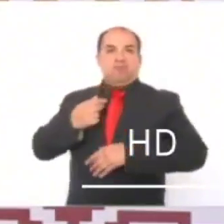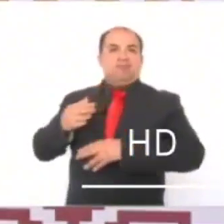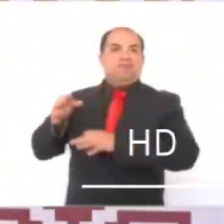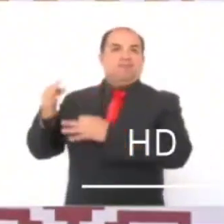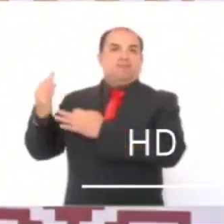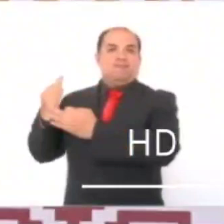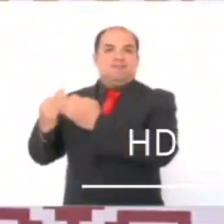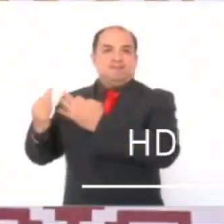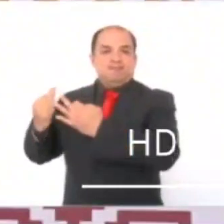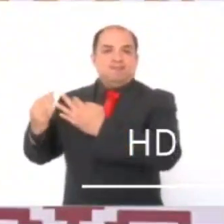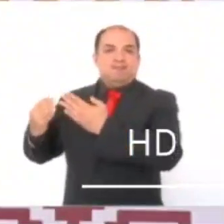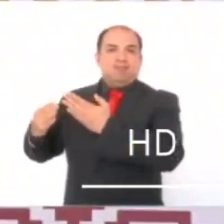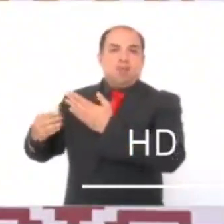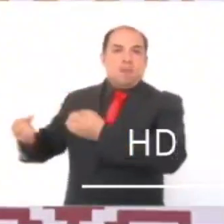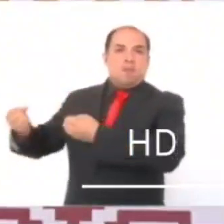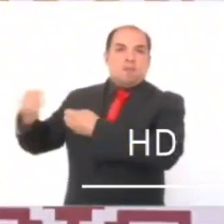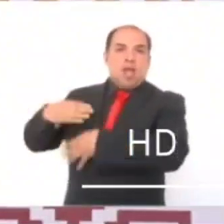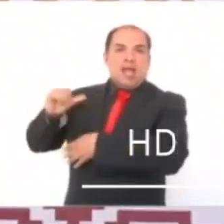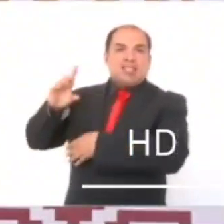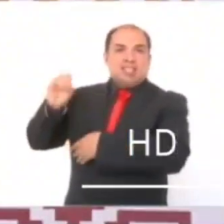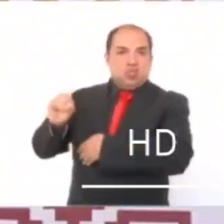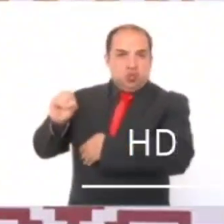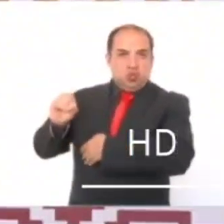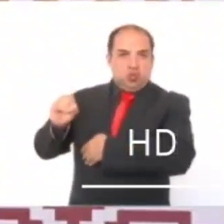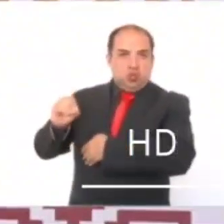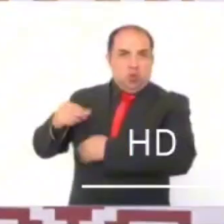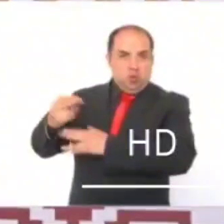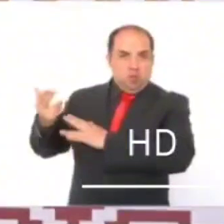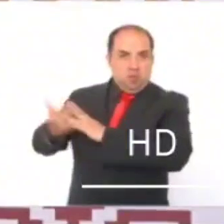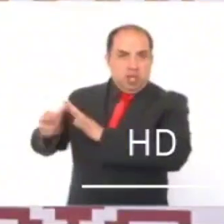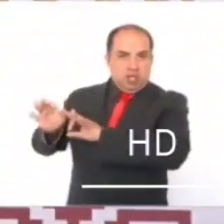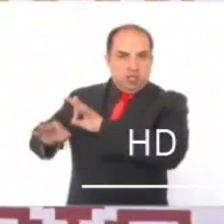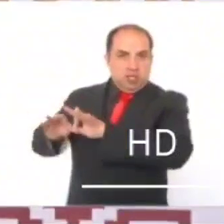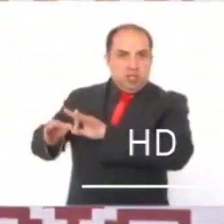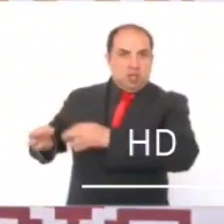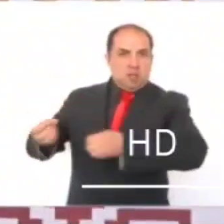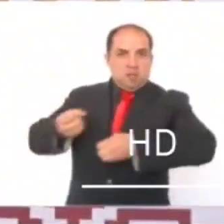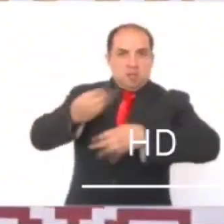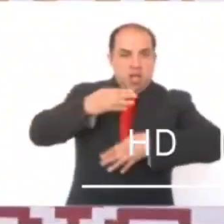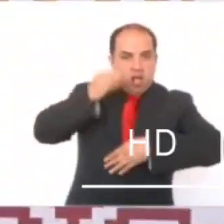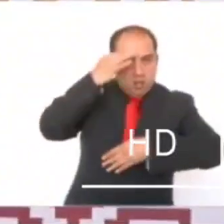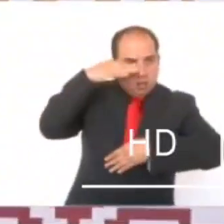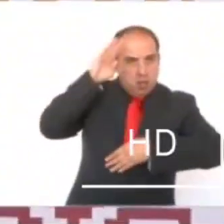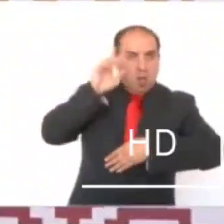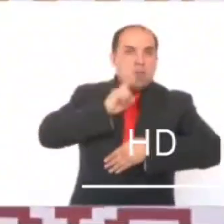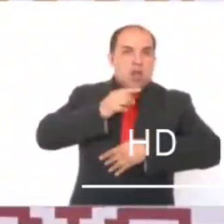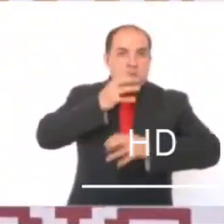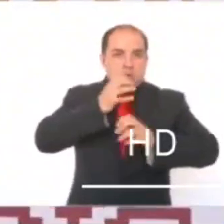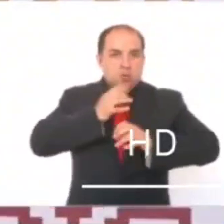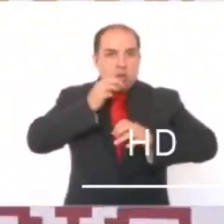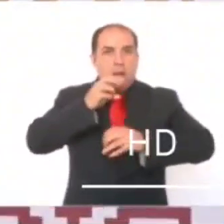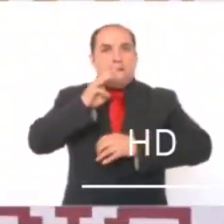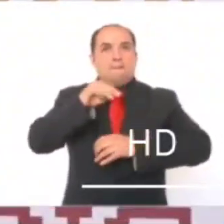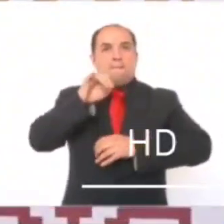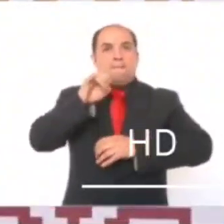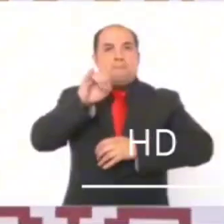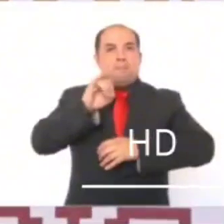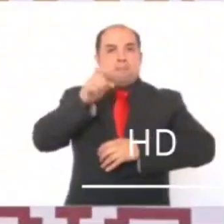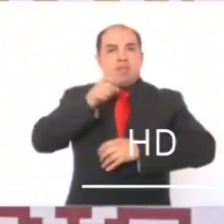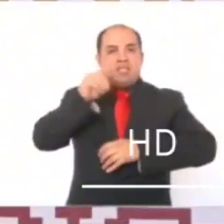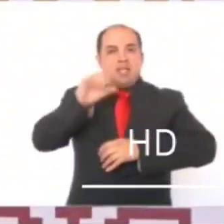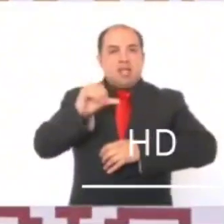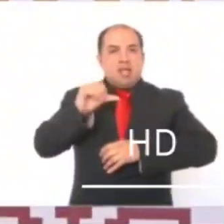avalado y amparado por el patriarcado, me rebautizó como la saxofonista mixteca quemada por